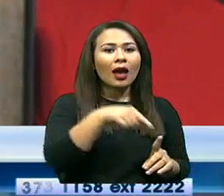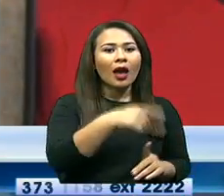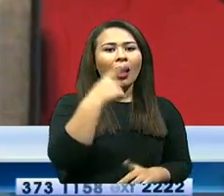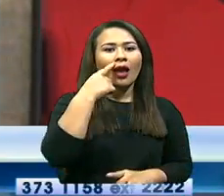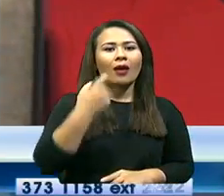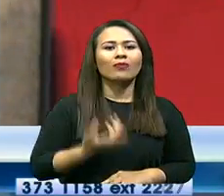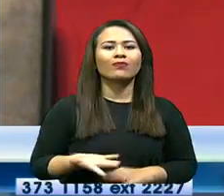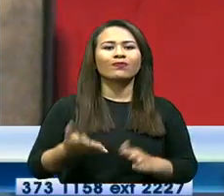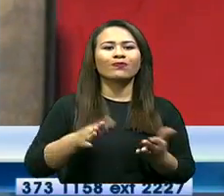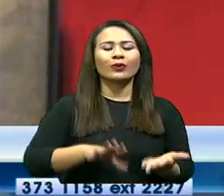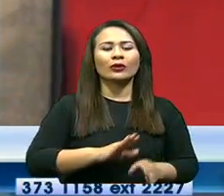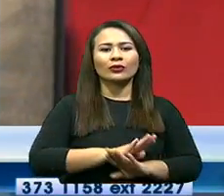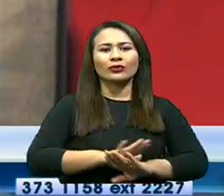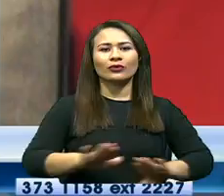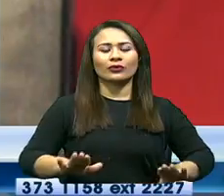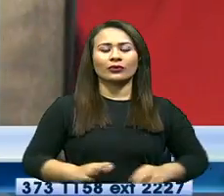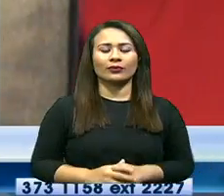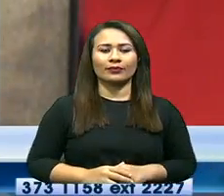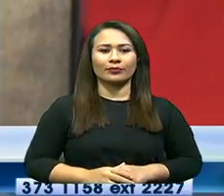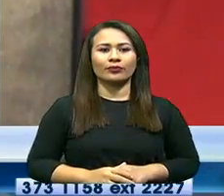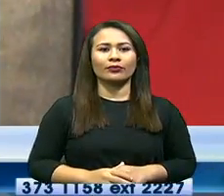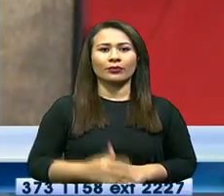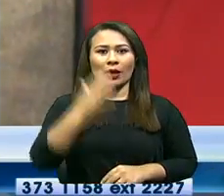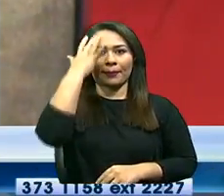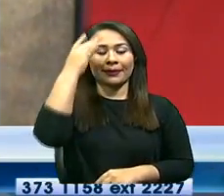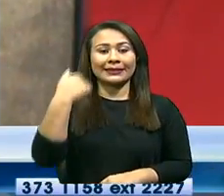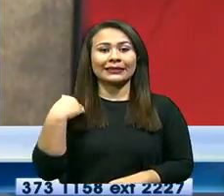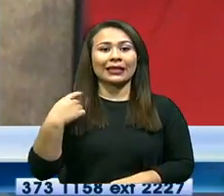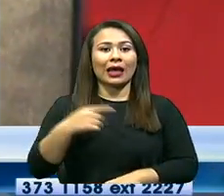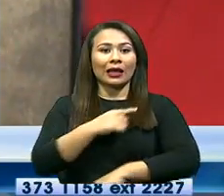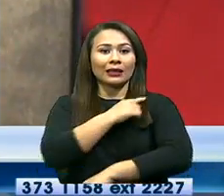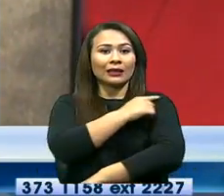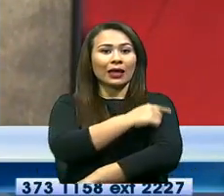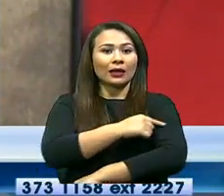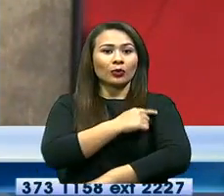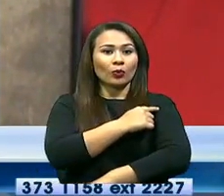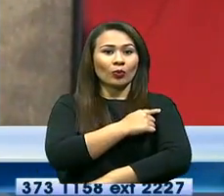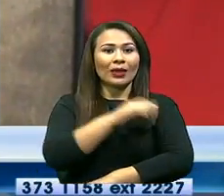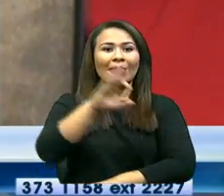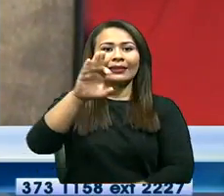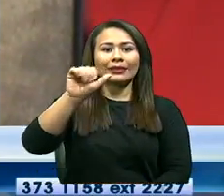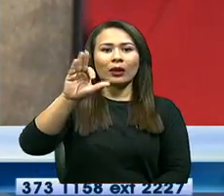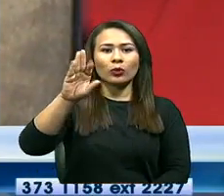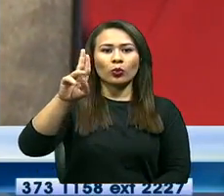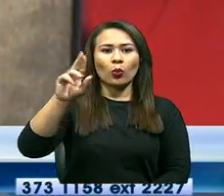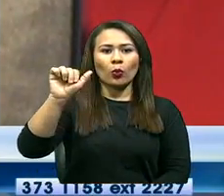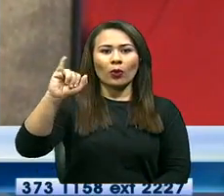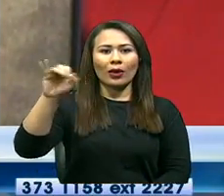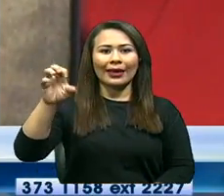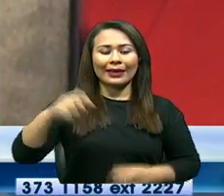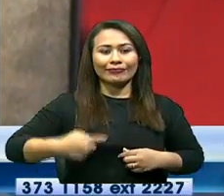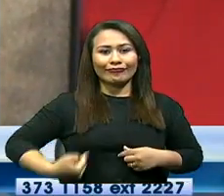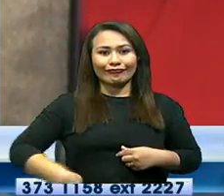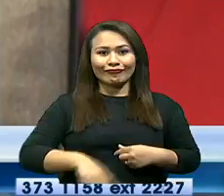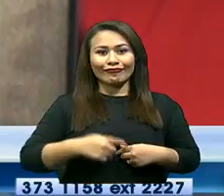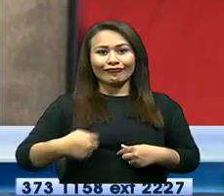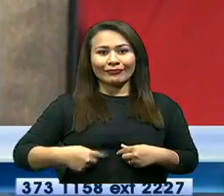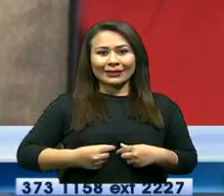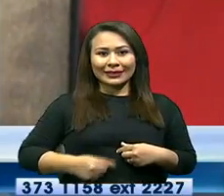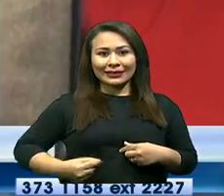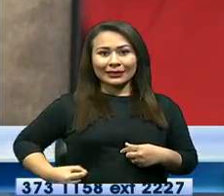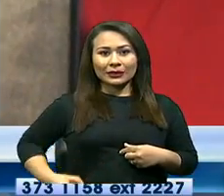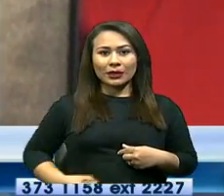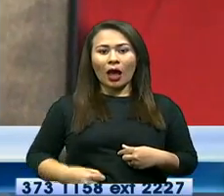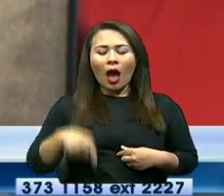quien se encontraba en el lugar, porque tenía un tatuaje a la altura del abdomen. De igual manera, el cadáver se encontraba en estado de